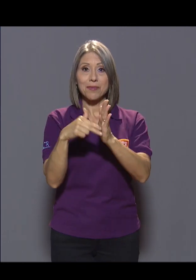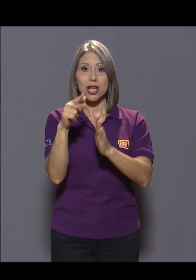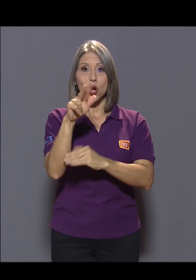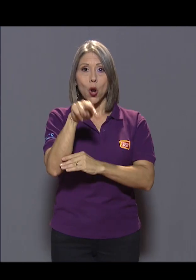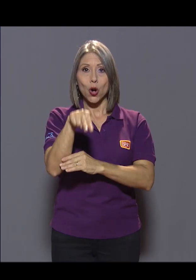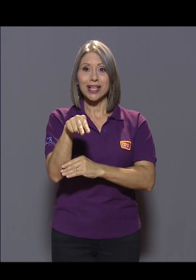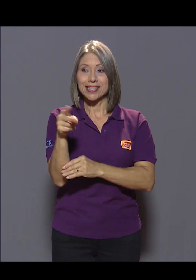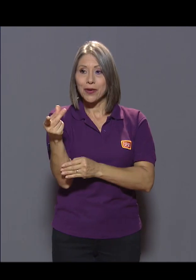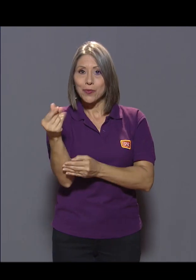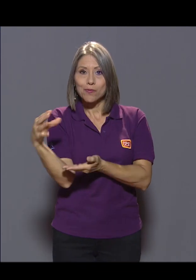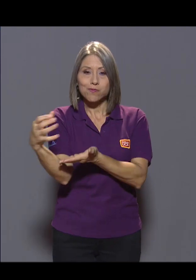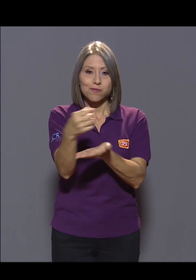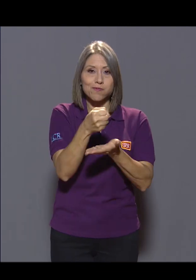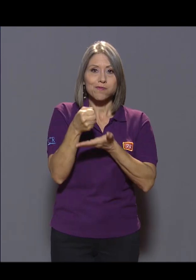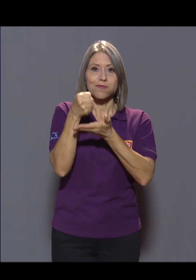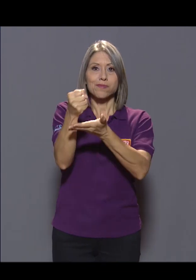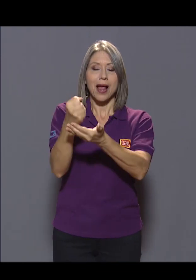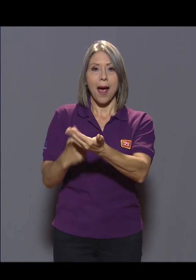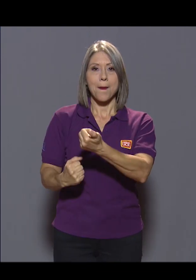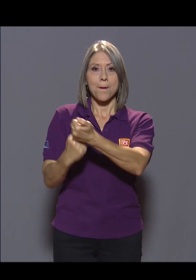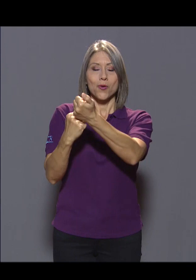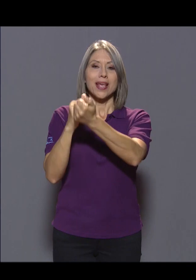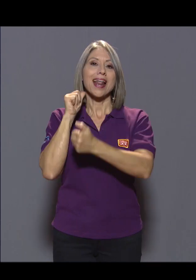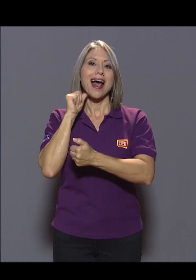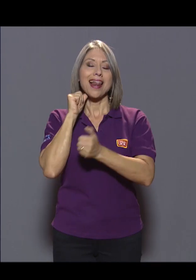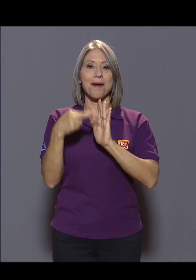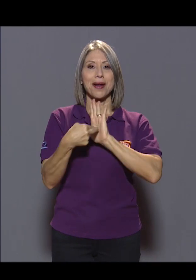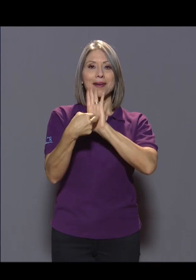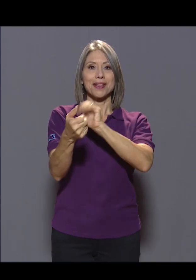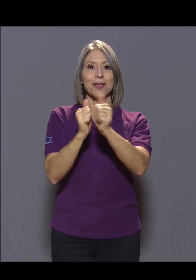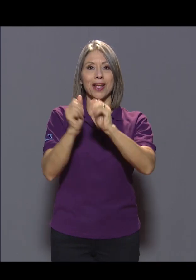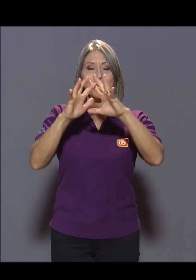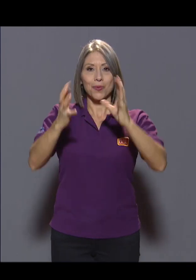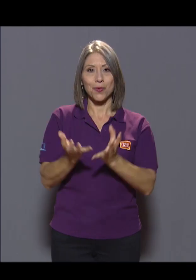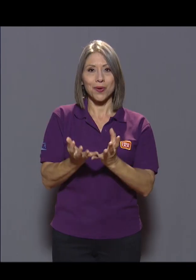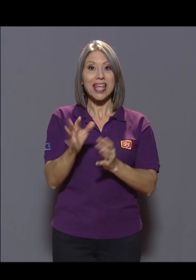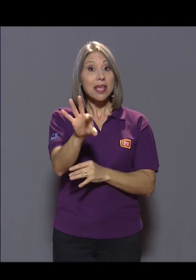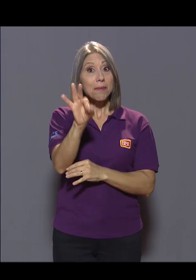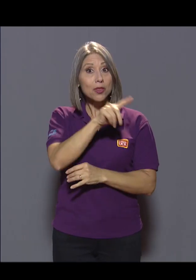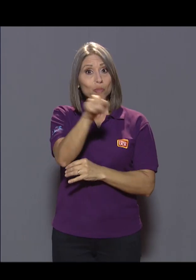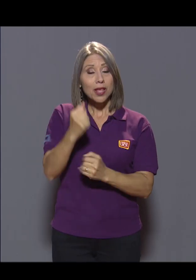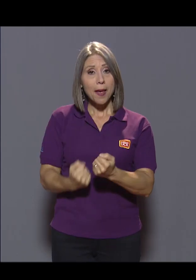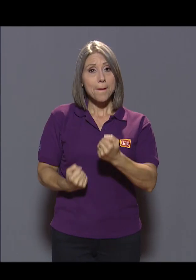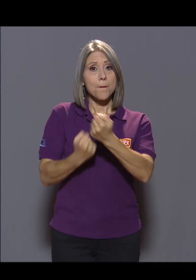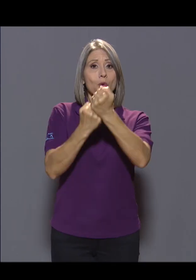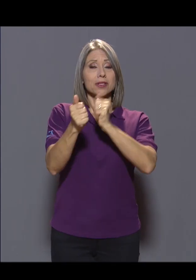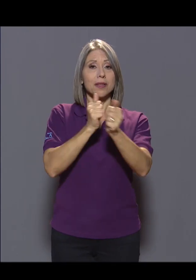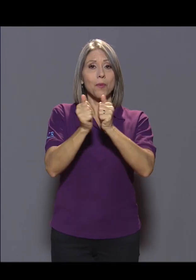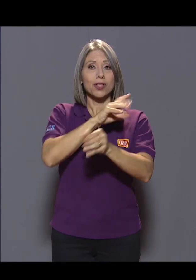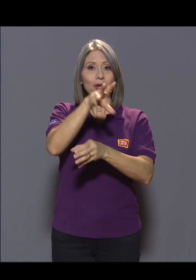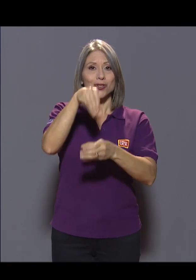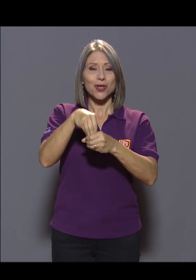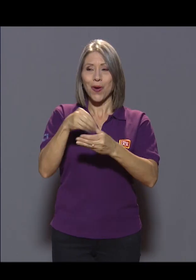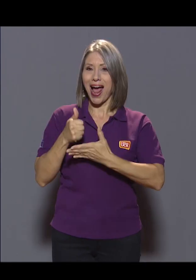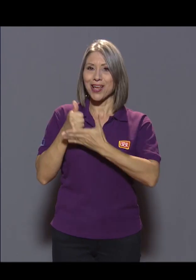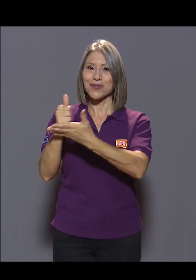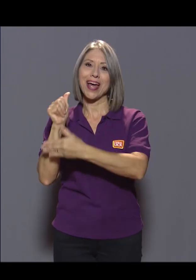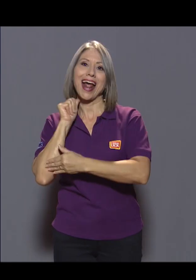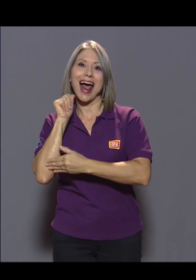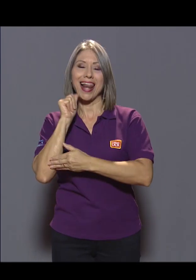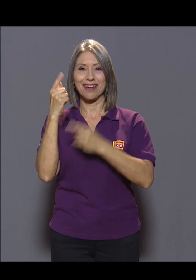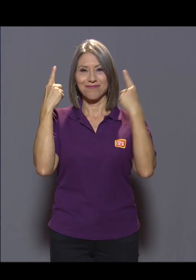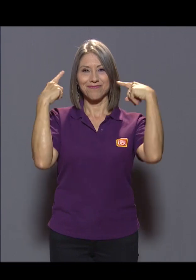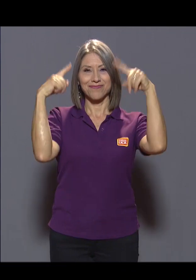a Alan a representarnos en este Mundial. Le invito a apoyar el deporte inclusivo y ayudar a Alan a realizar este sueño.